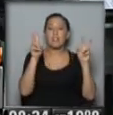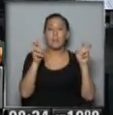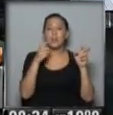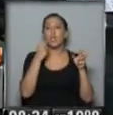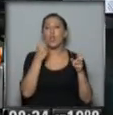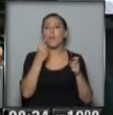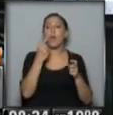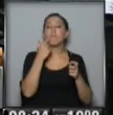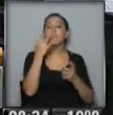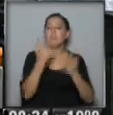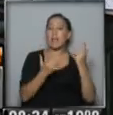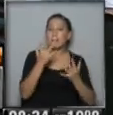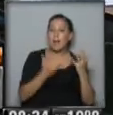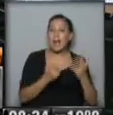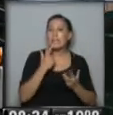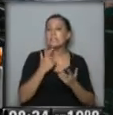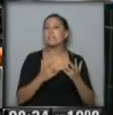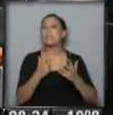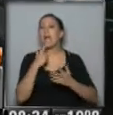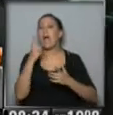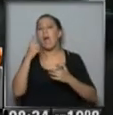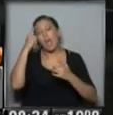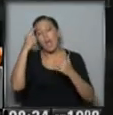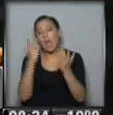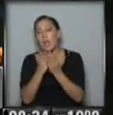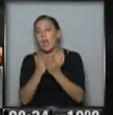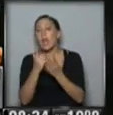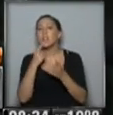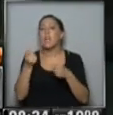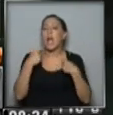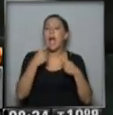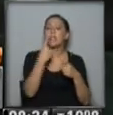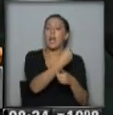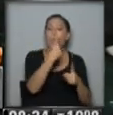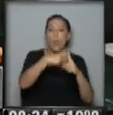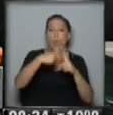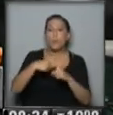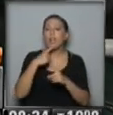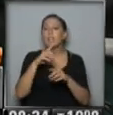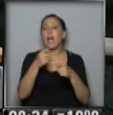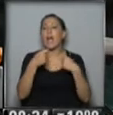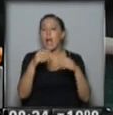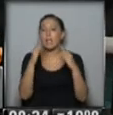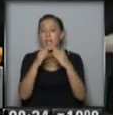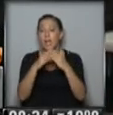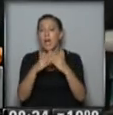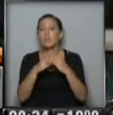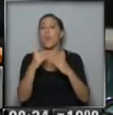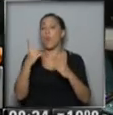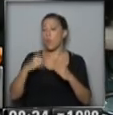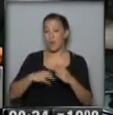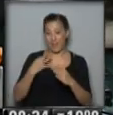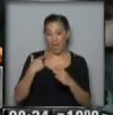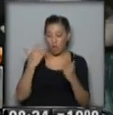matemático hasta hasta temas del análisis de la encuesta de gasto de los hogares nosotros acabamos de terminar después de un año en